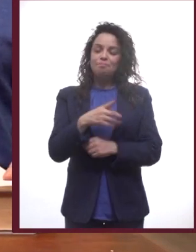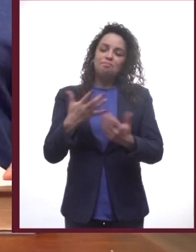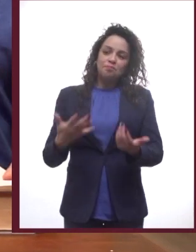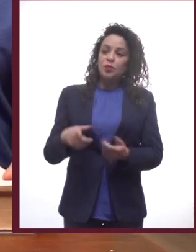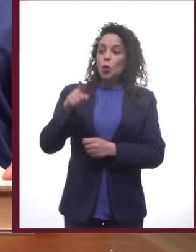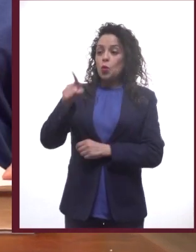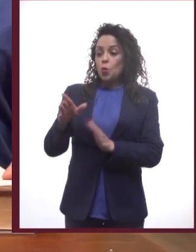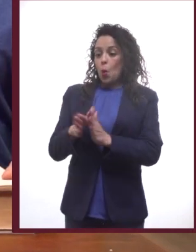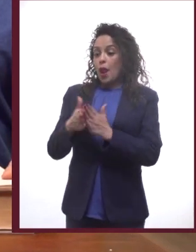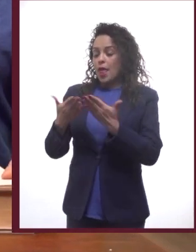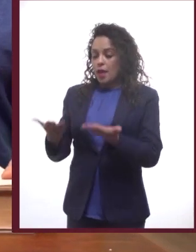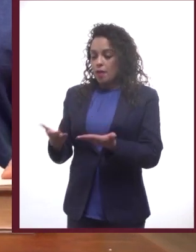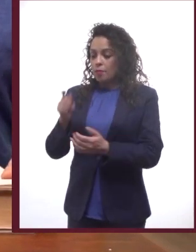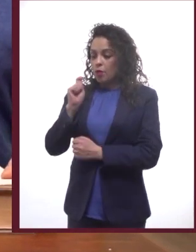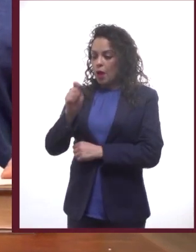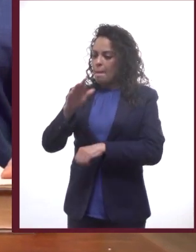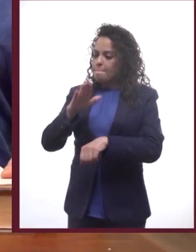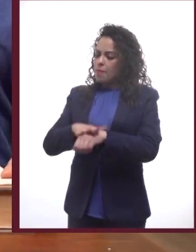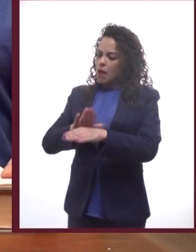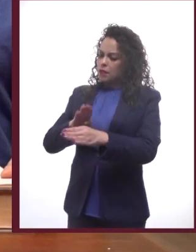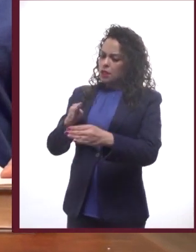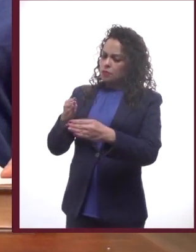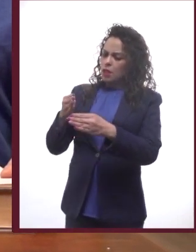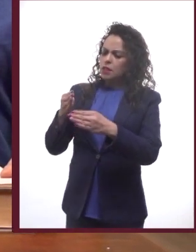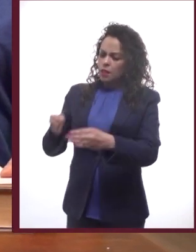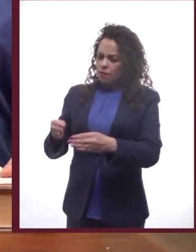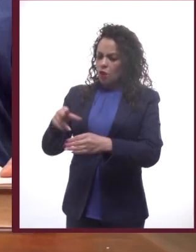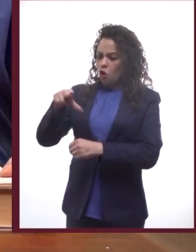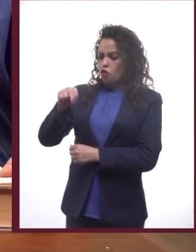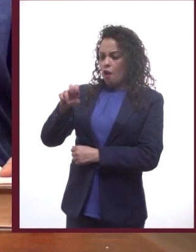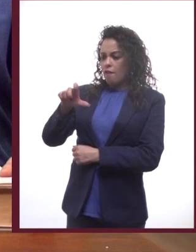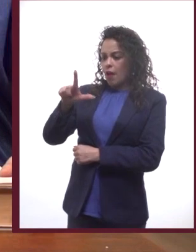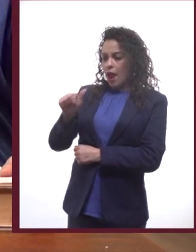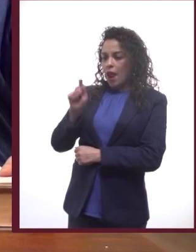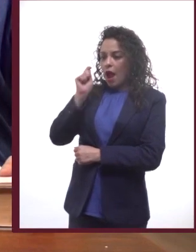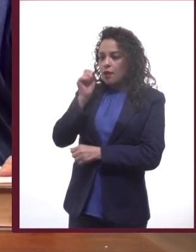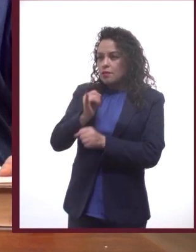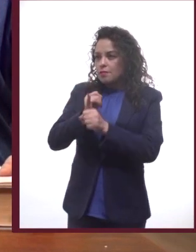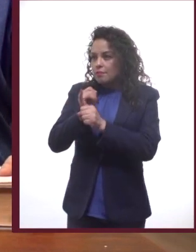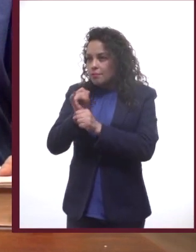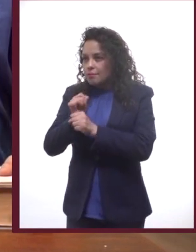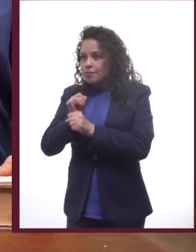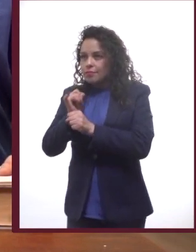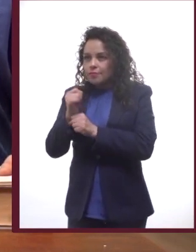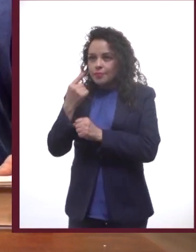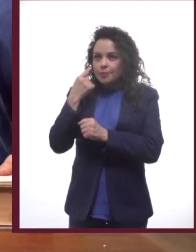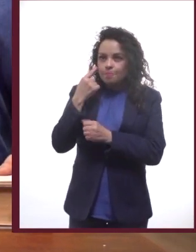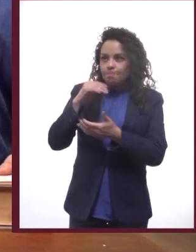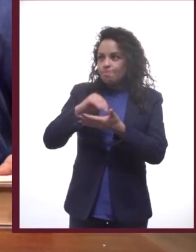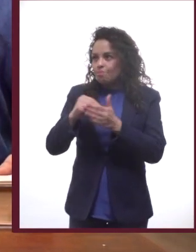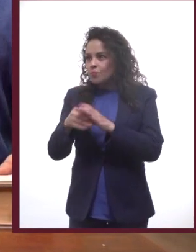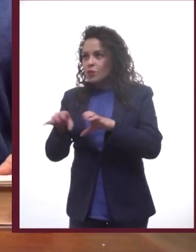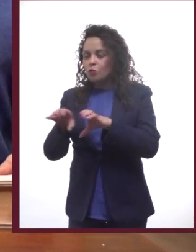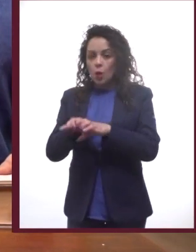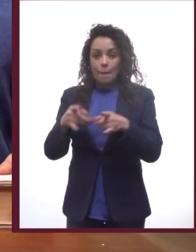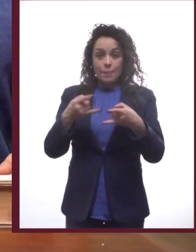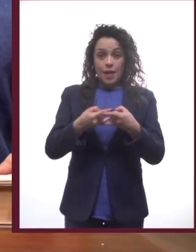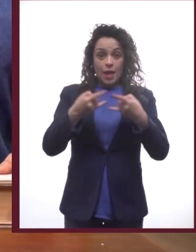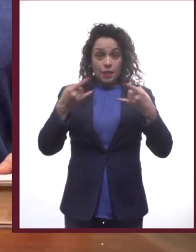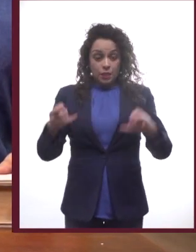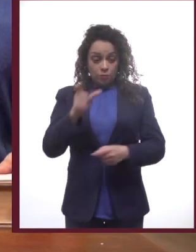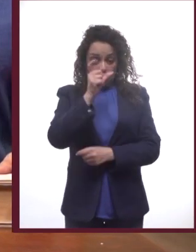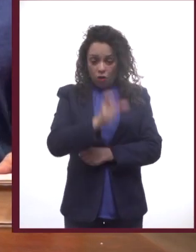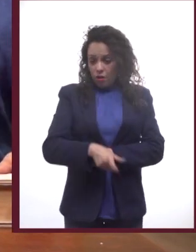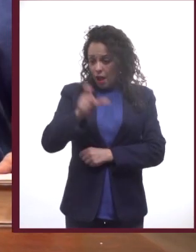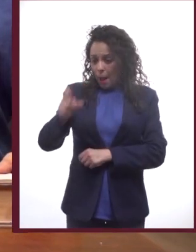Entonces, si tu libro vive en un mundo específico, el de las novelas de misterio, tu historia y personajes